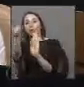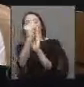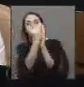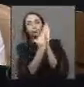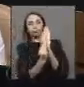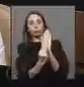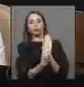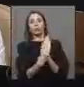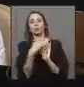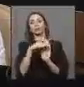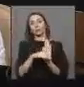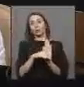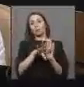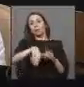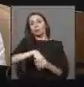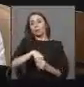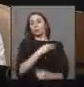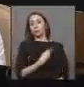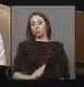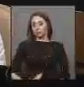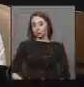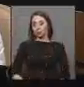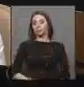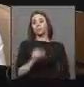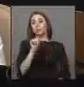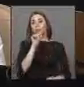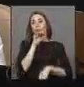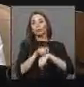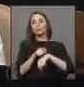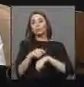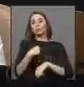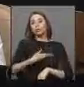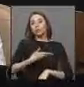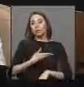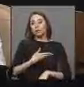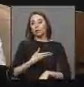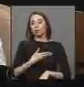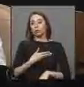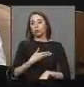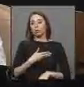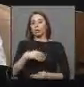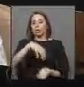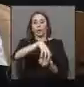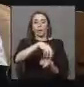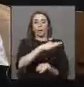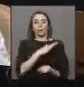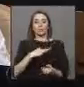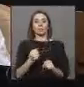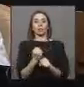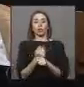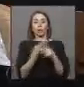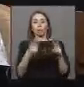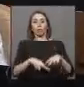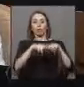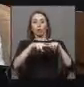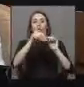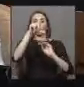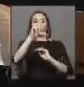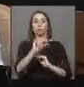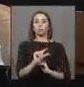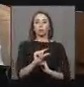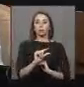Yo quisiera puntualizar, ya que tengo muy pocos minutos, la baja que ha tenido el Ministerio de Obras Públicas,